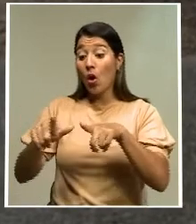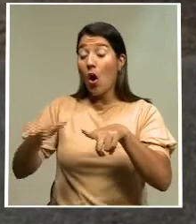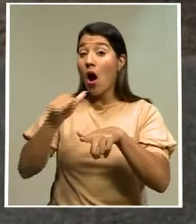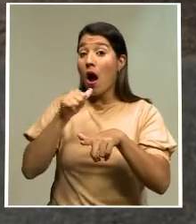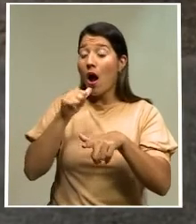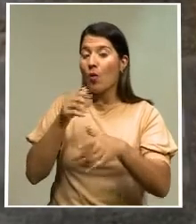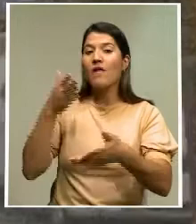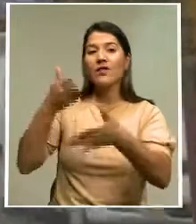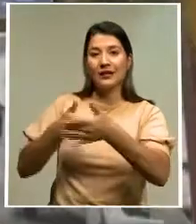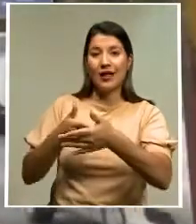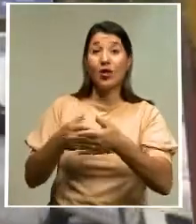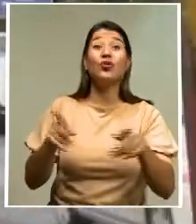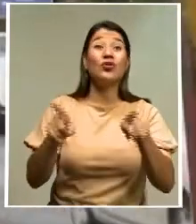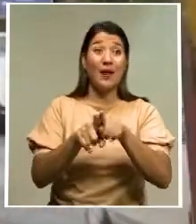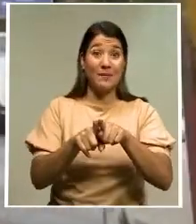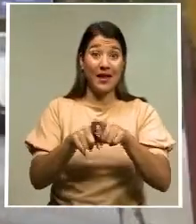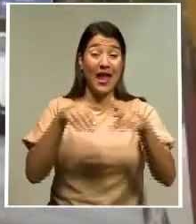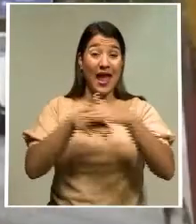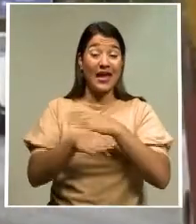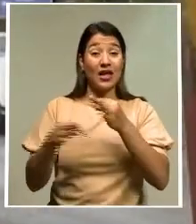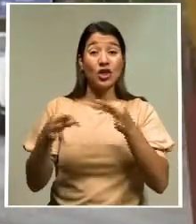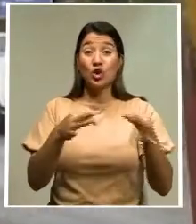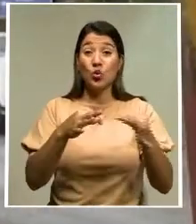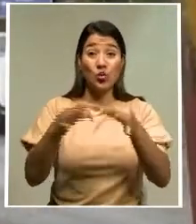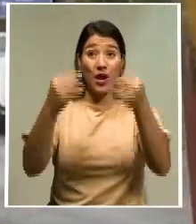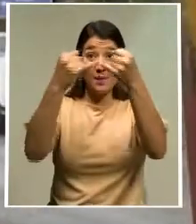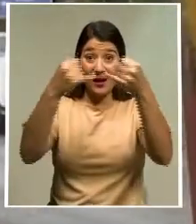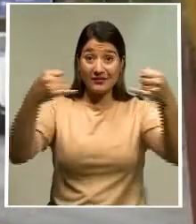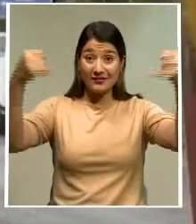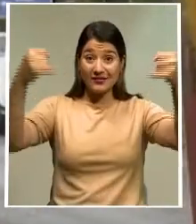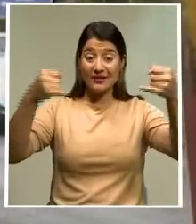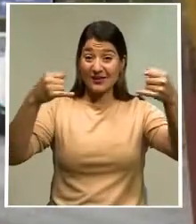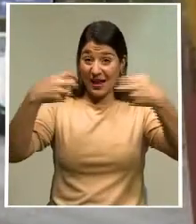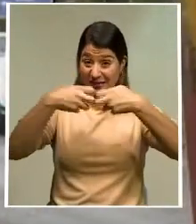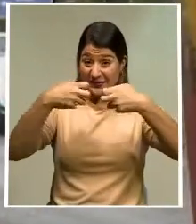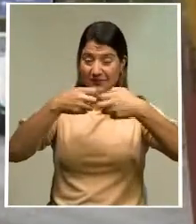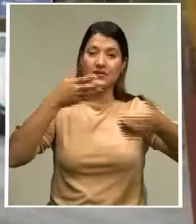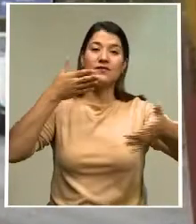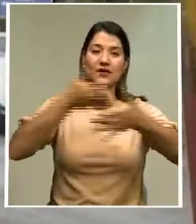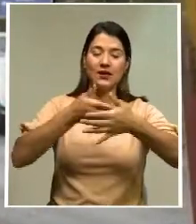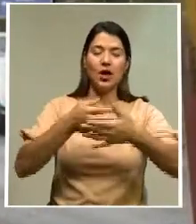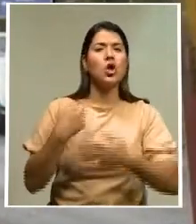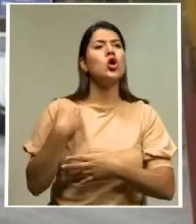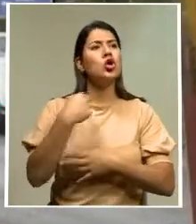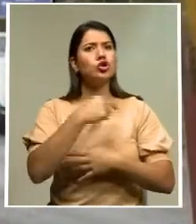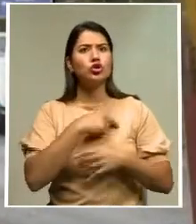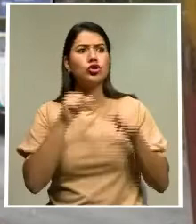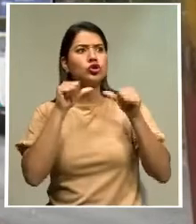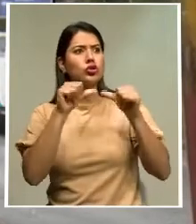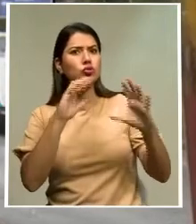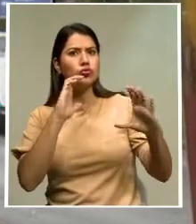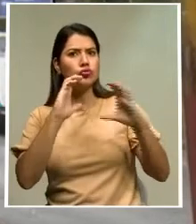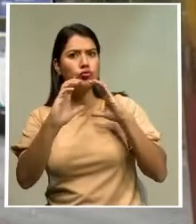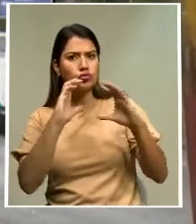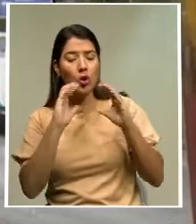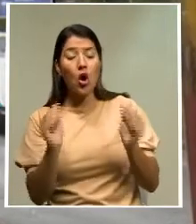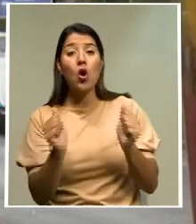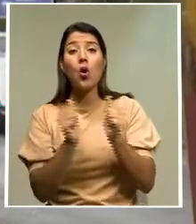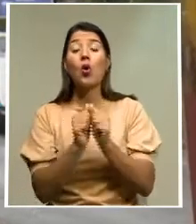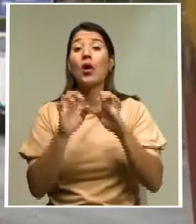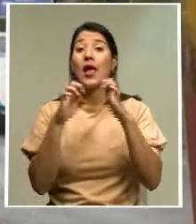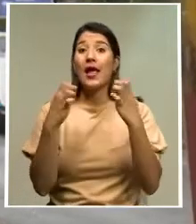en Turrialba. Sí, mantenemos una comunicación directa con el IMN, ¿verdad? Y nuestro monitoreo, que lo